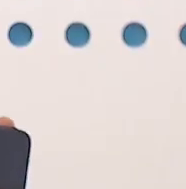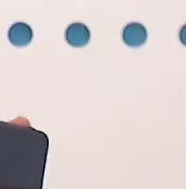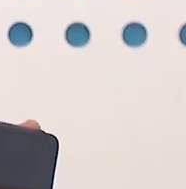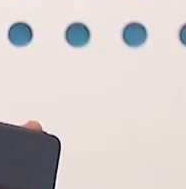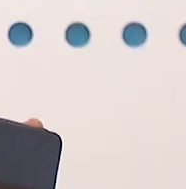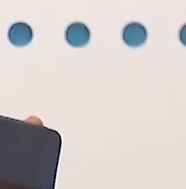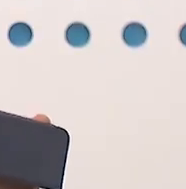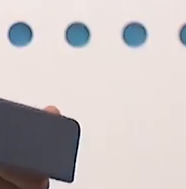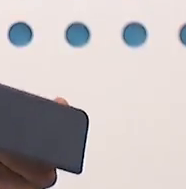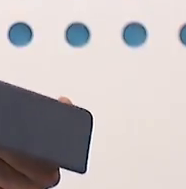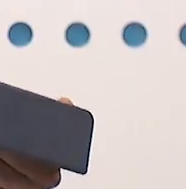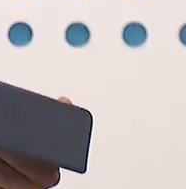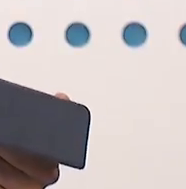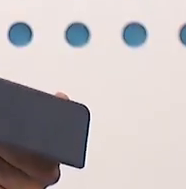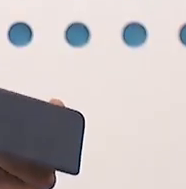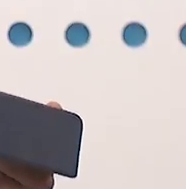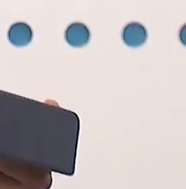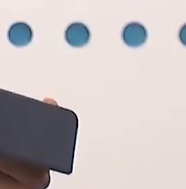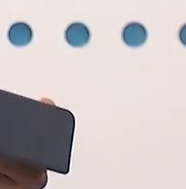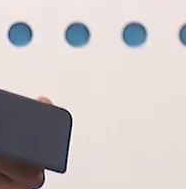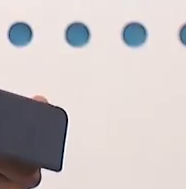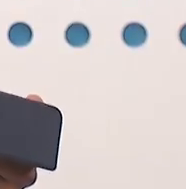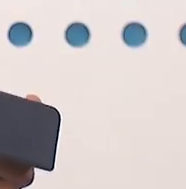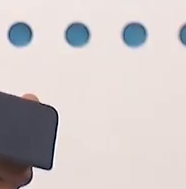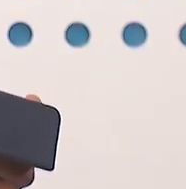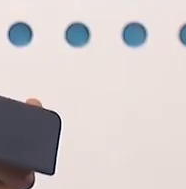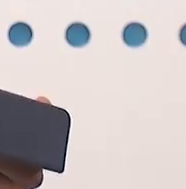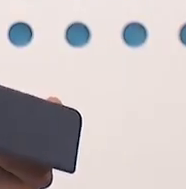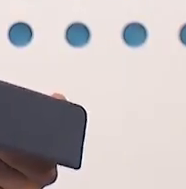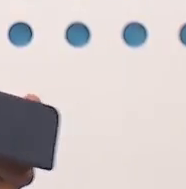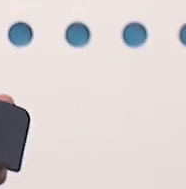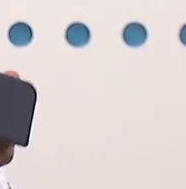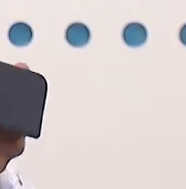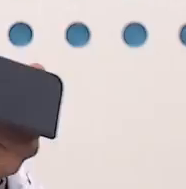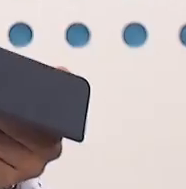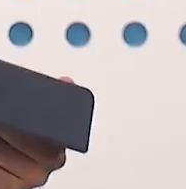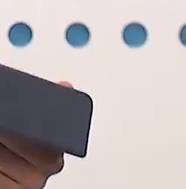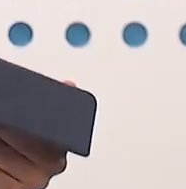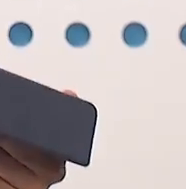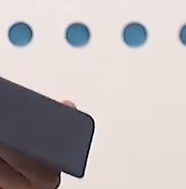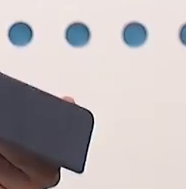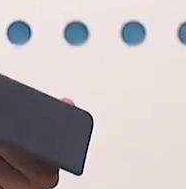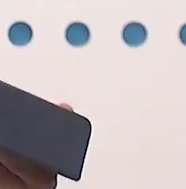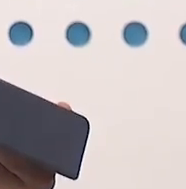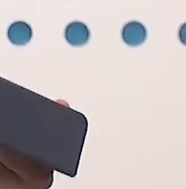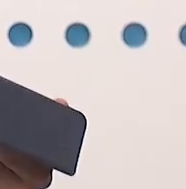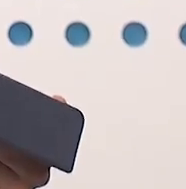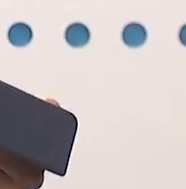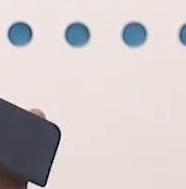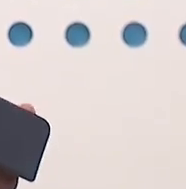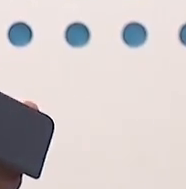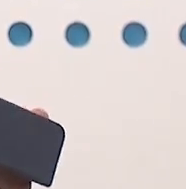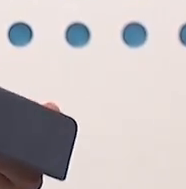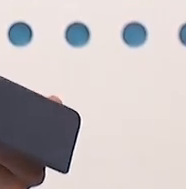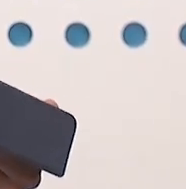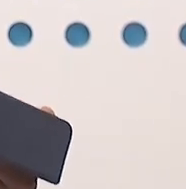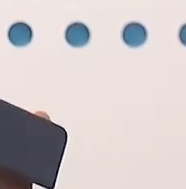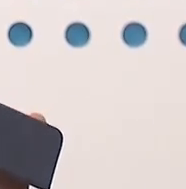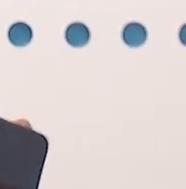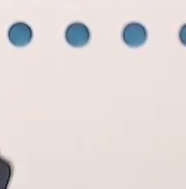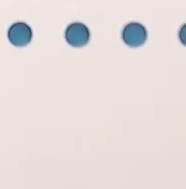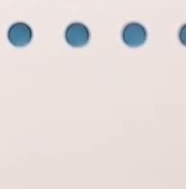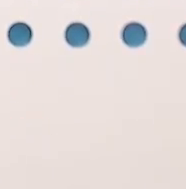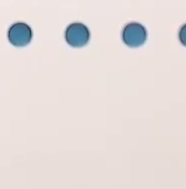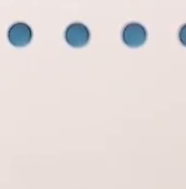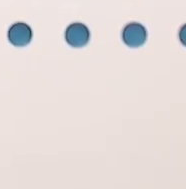que eso es como cuando no le entregan un cuadro muy bonito que le falta terminar ciertas pinceladas y eso es lo que debe hacer